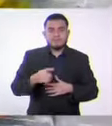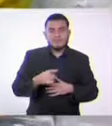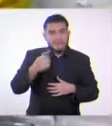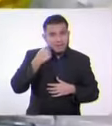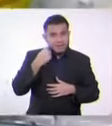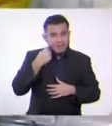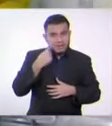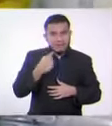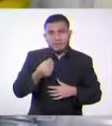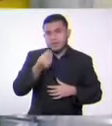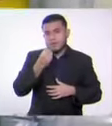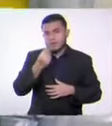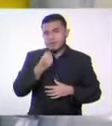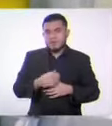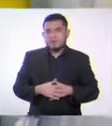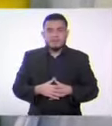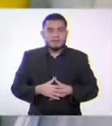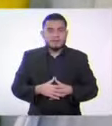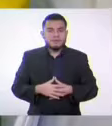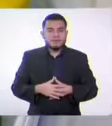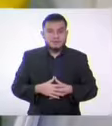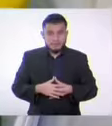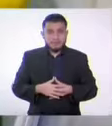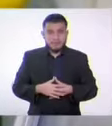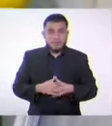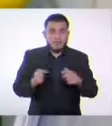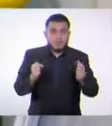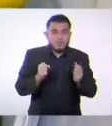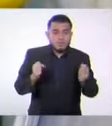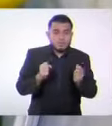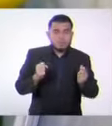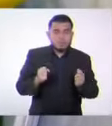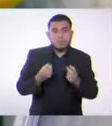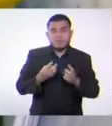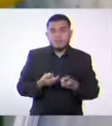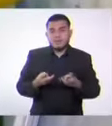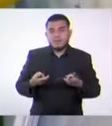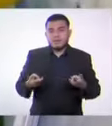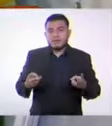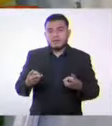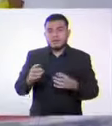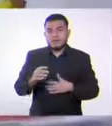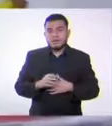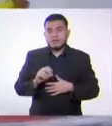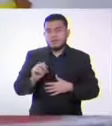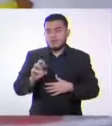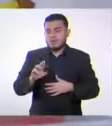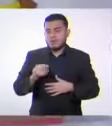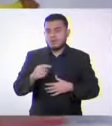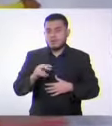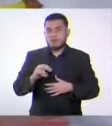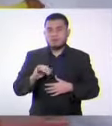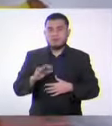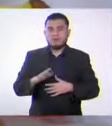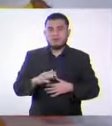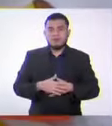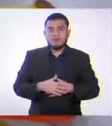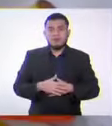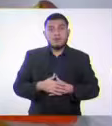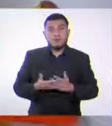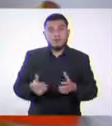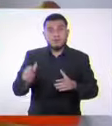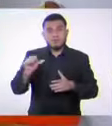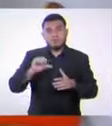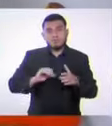conservación de alimentos, refrigeración de materia orgánica, enfría sustancias